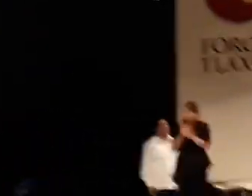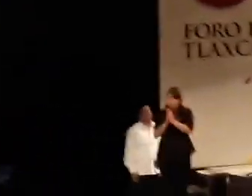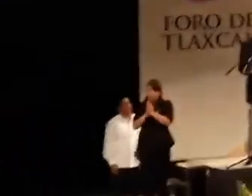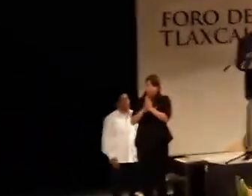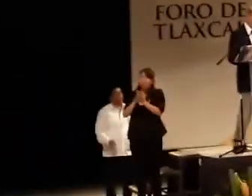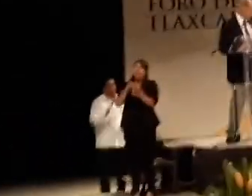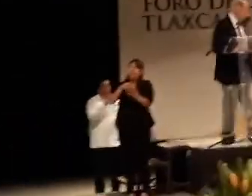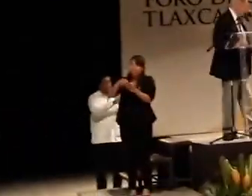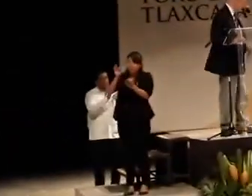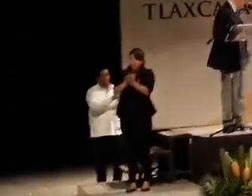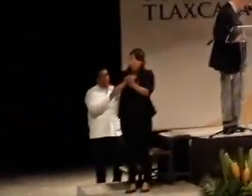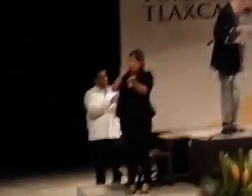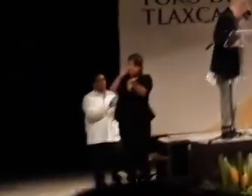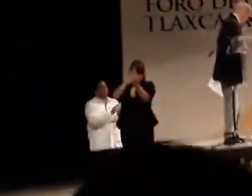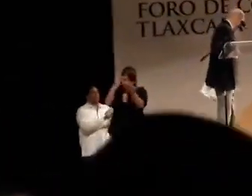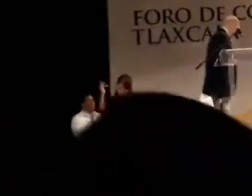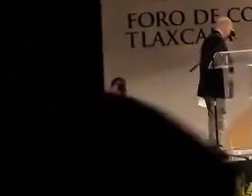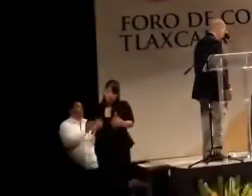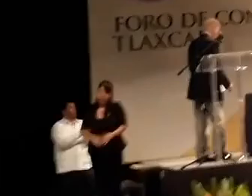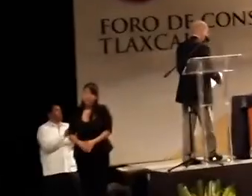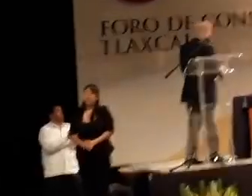Gracias.